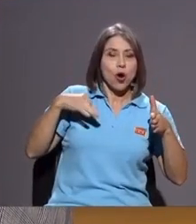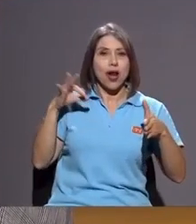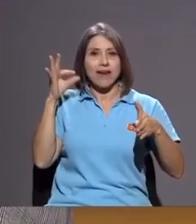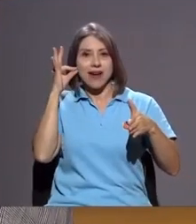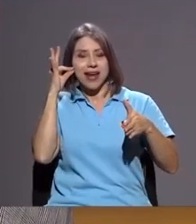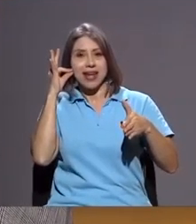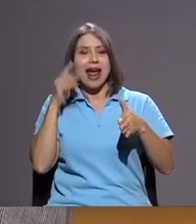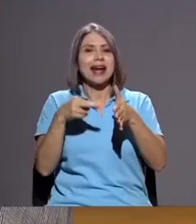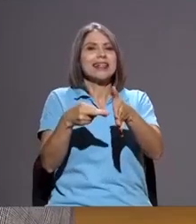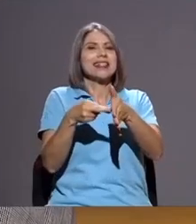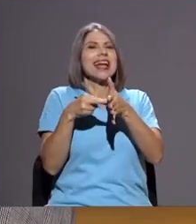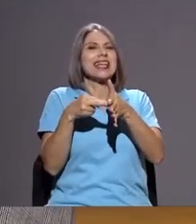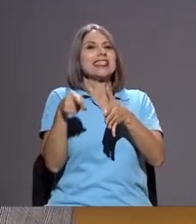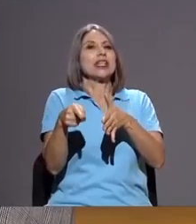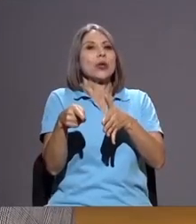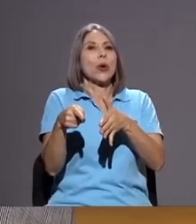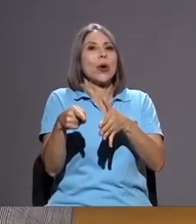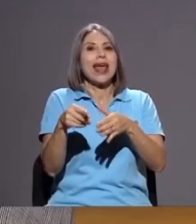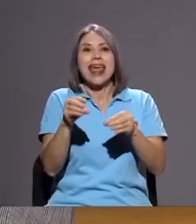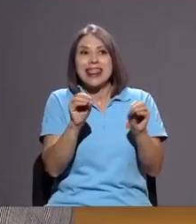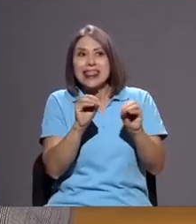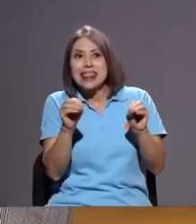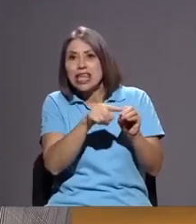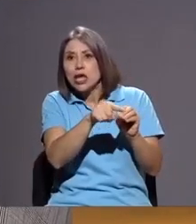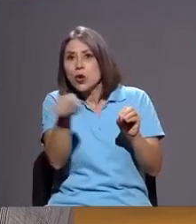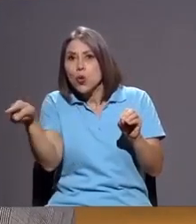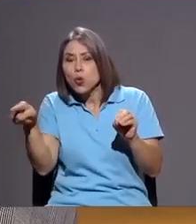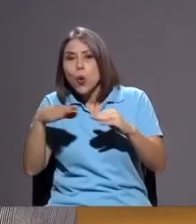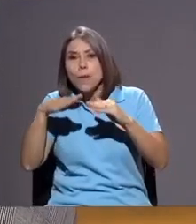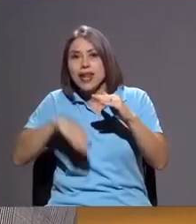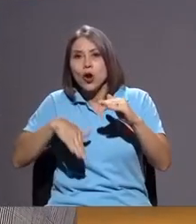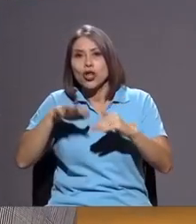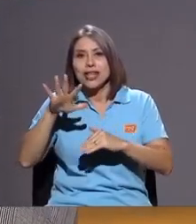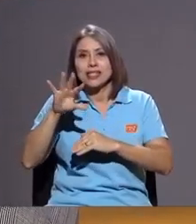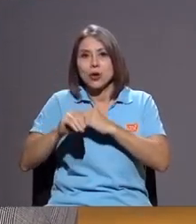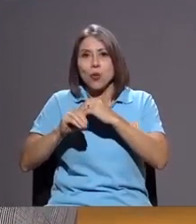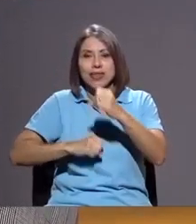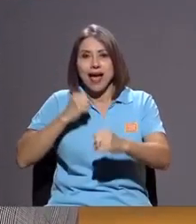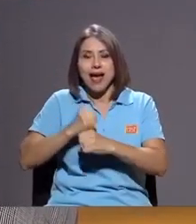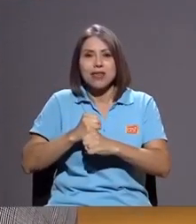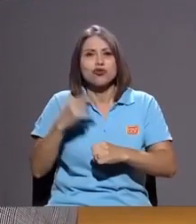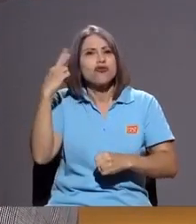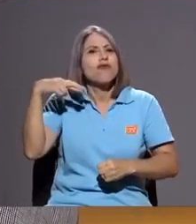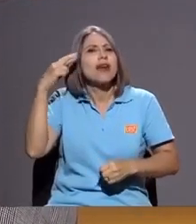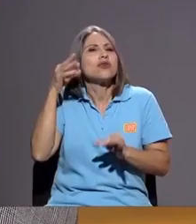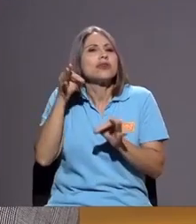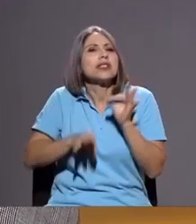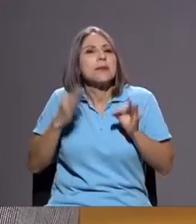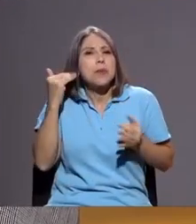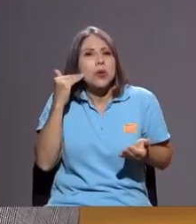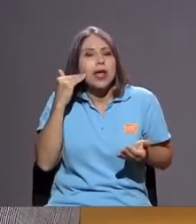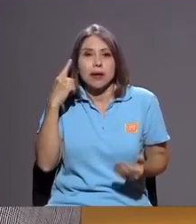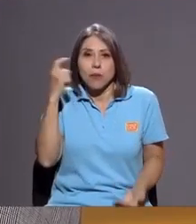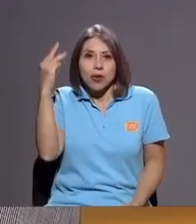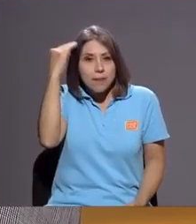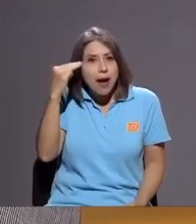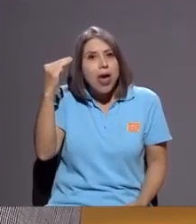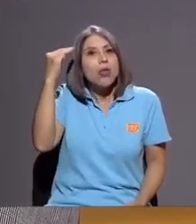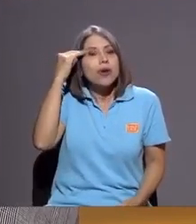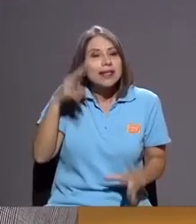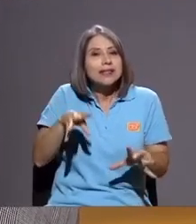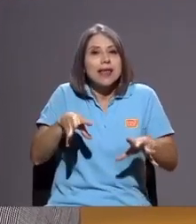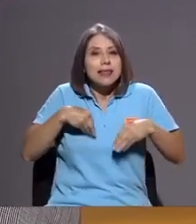que ninguno puede ser menor de 50 años. Y esto por una razón muy simple, porque la madurez se adquiere con los